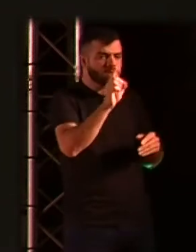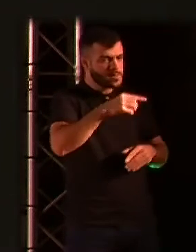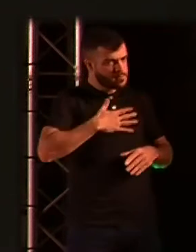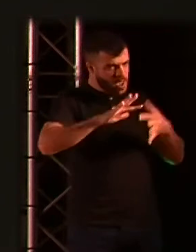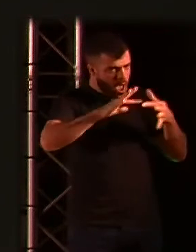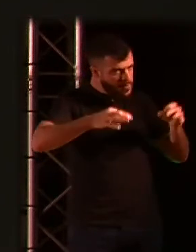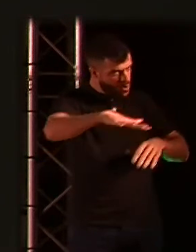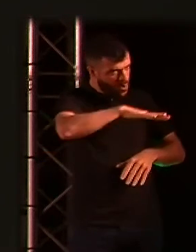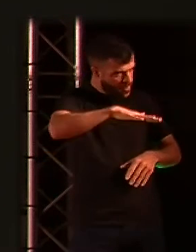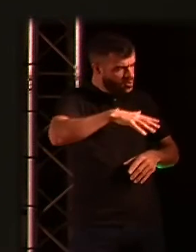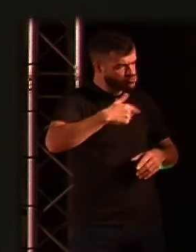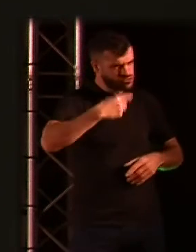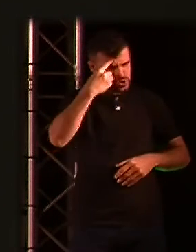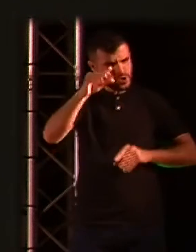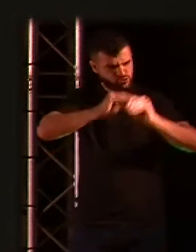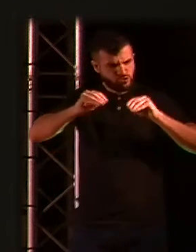barrio,